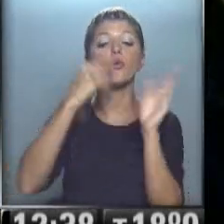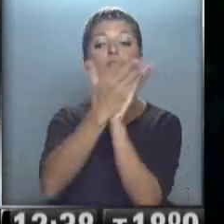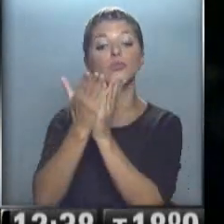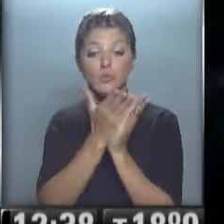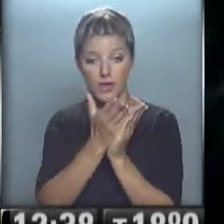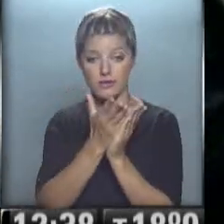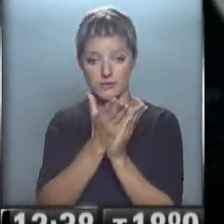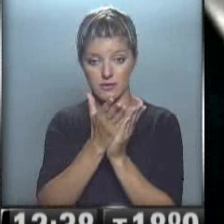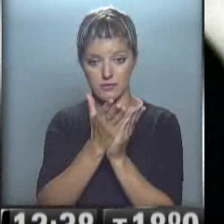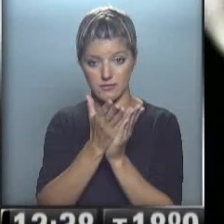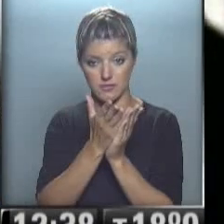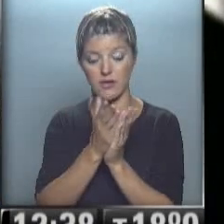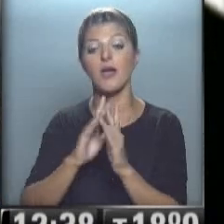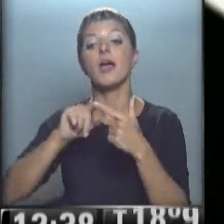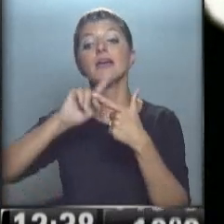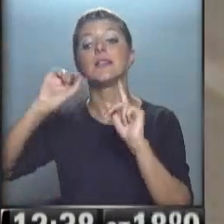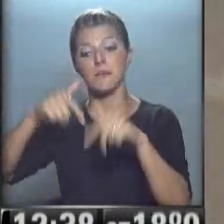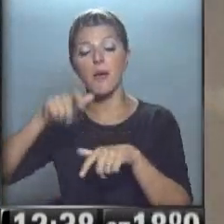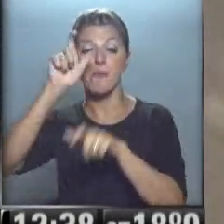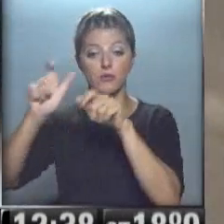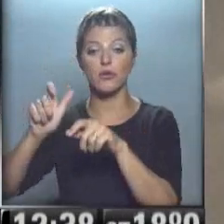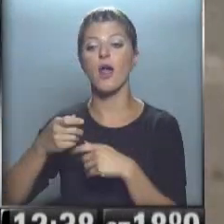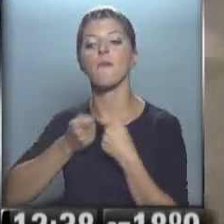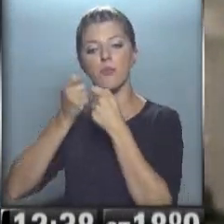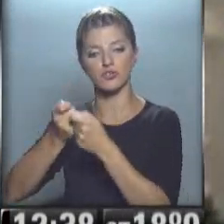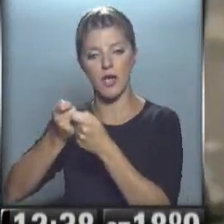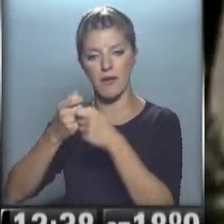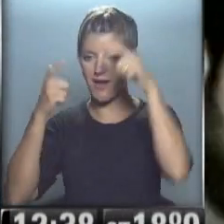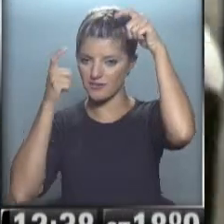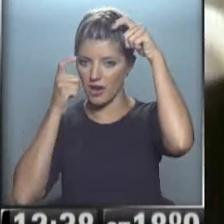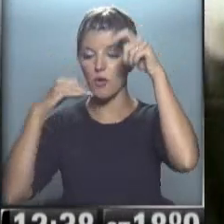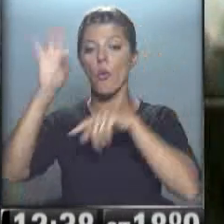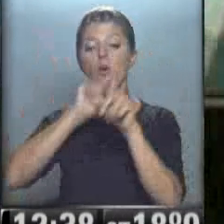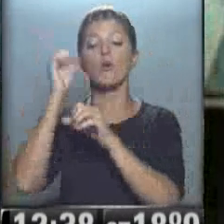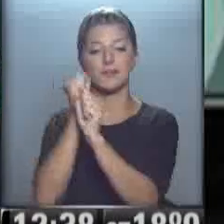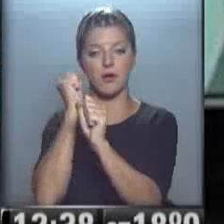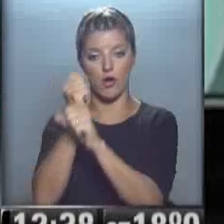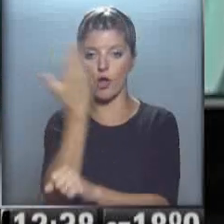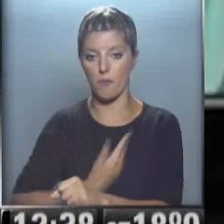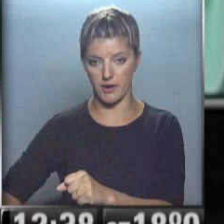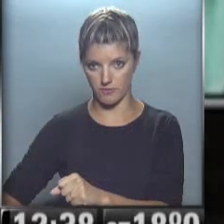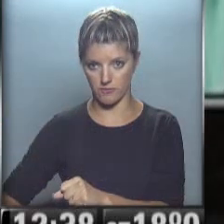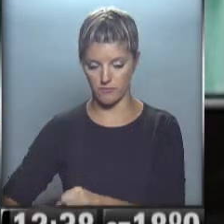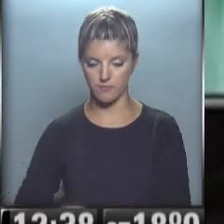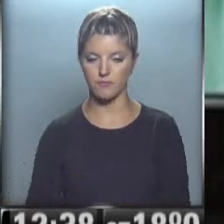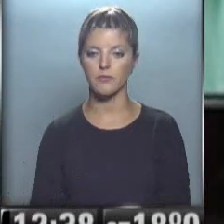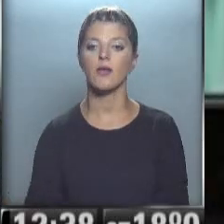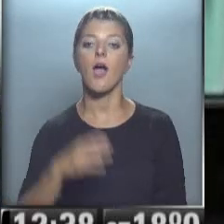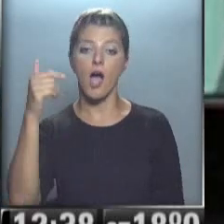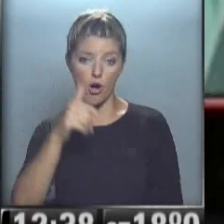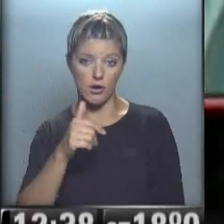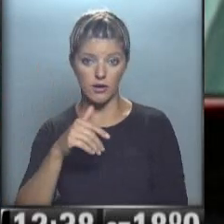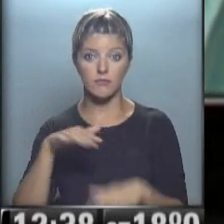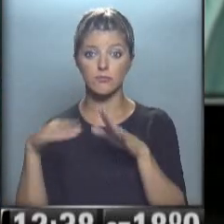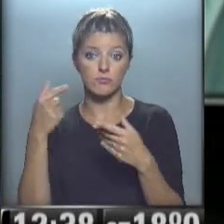manifestaciones opositoras como a chavistas y funcionarios públicos ahora más equilibrio que crear una comisión de